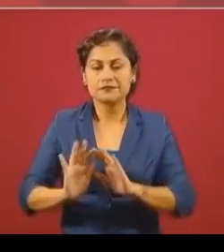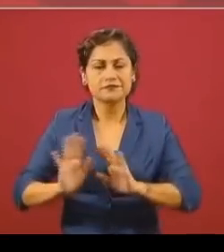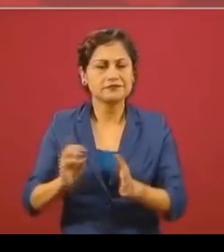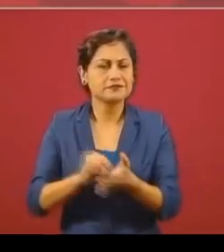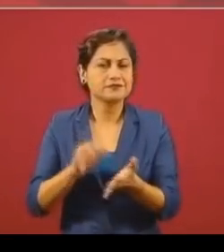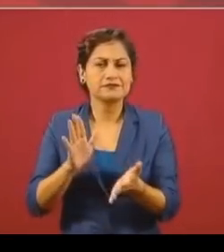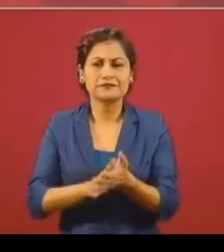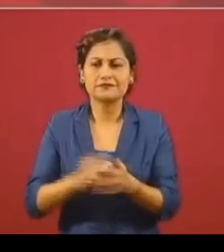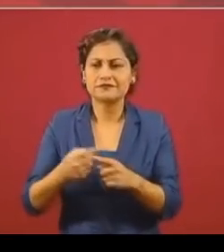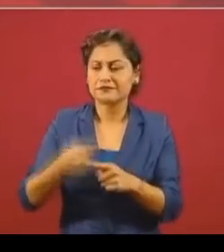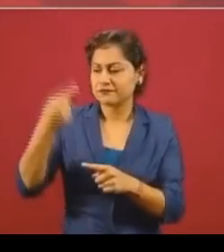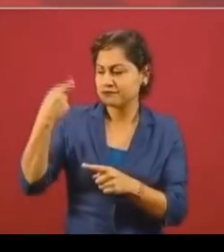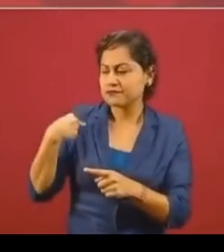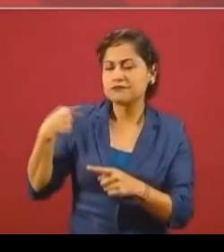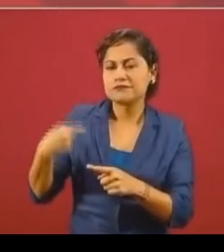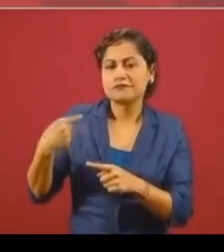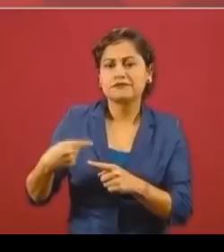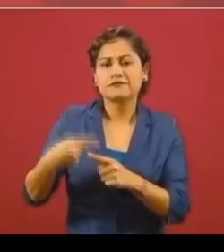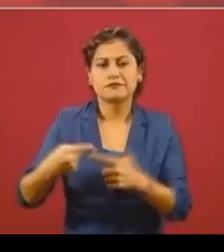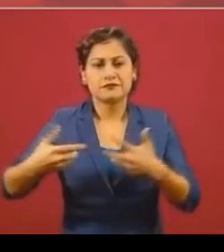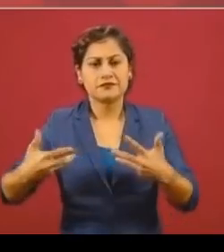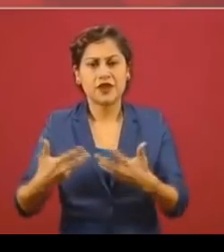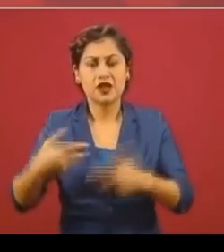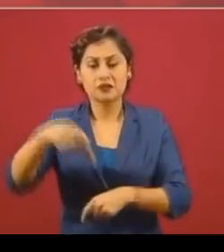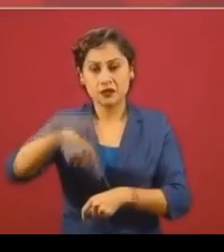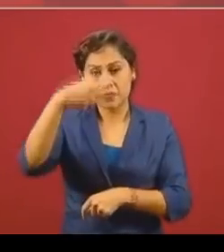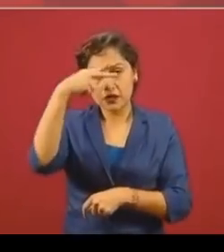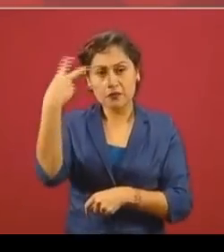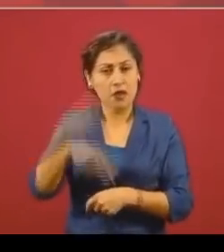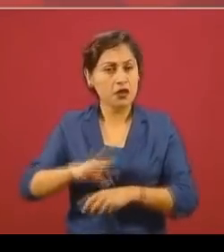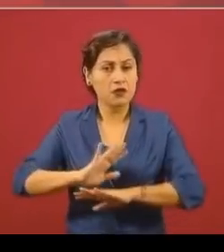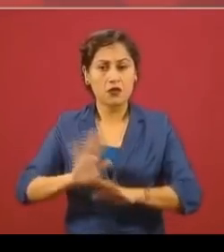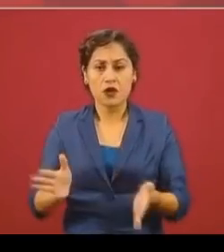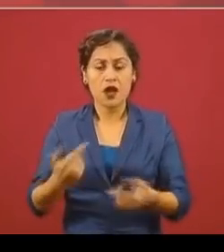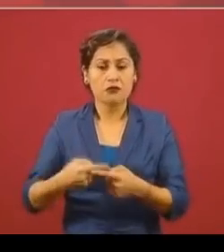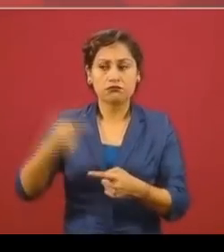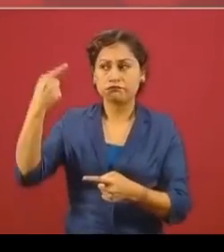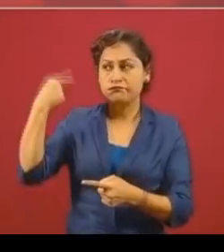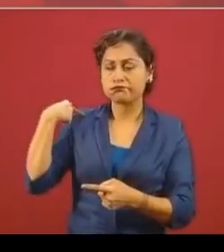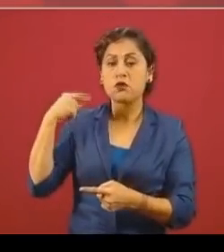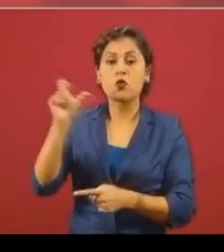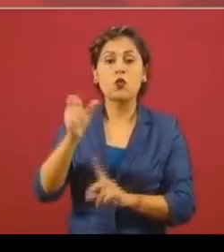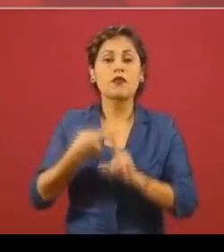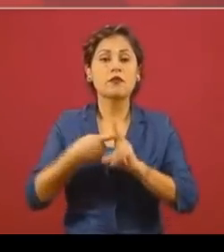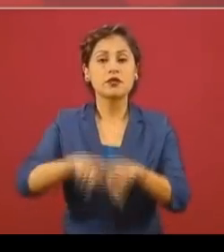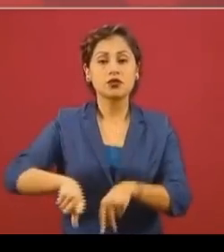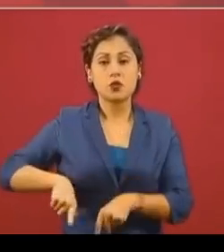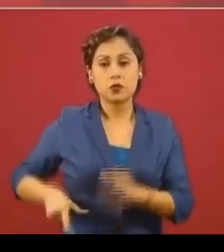llevando a la práctica, lo que se está aplicando en México desde el inicio del nuevo